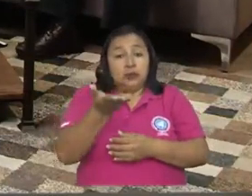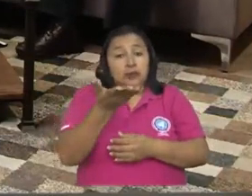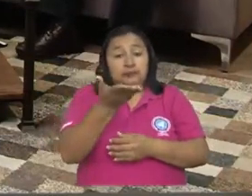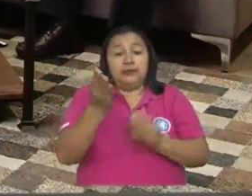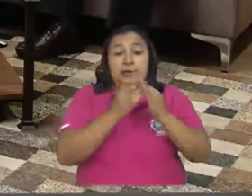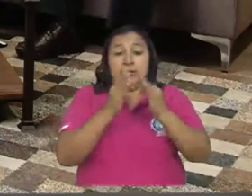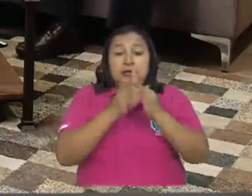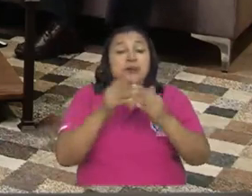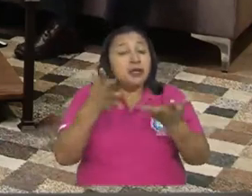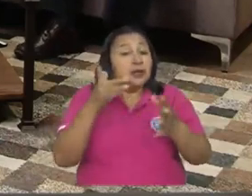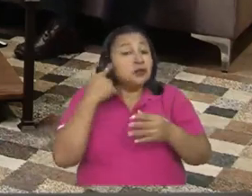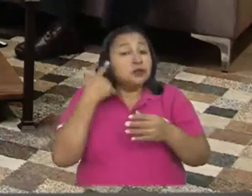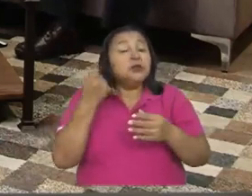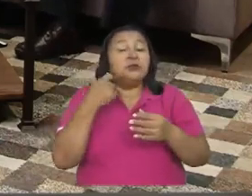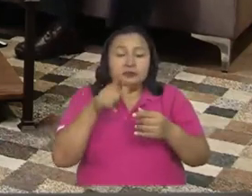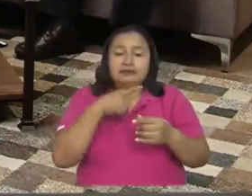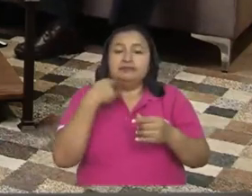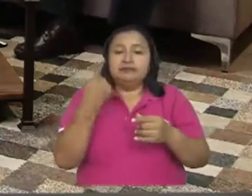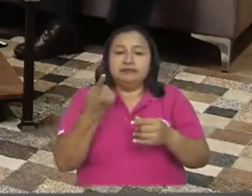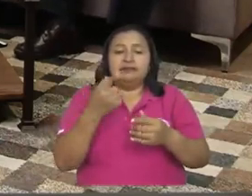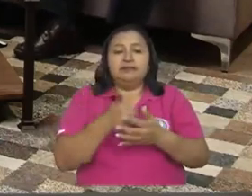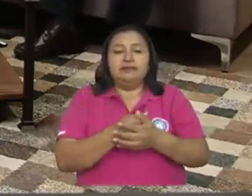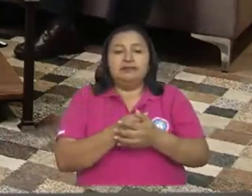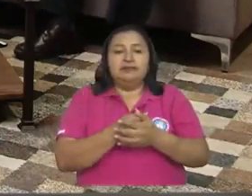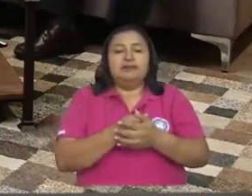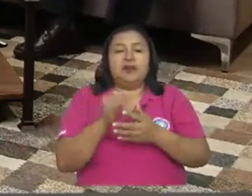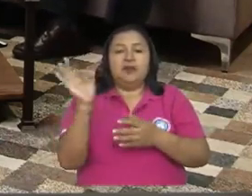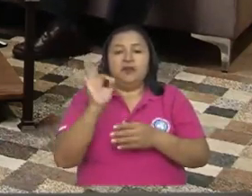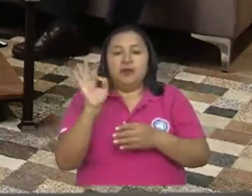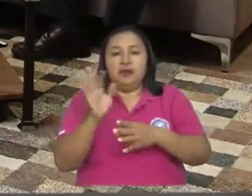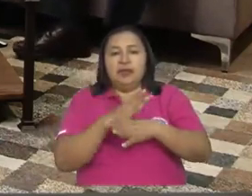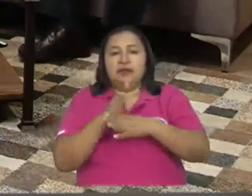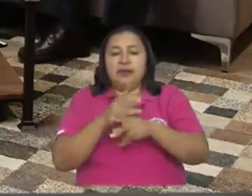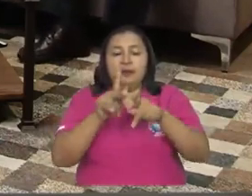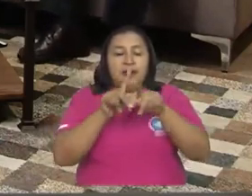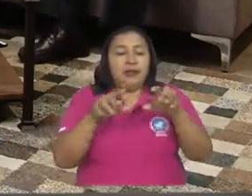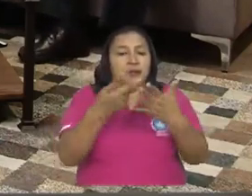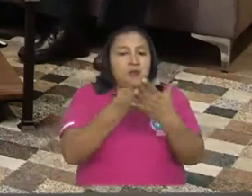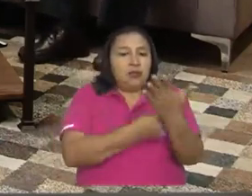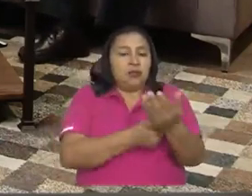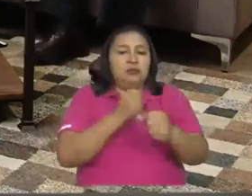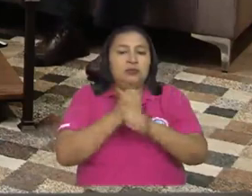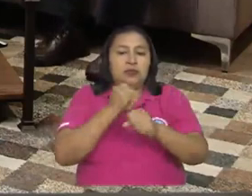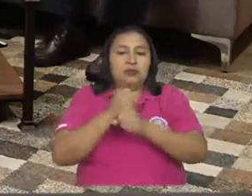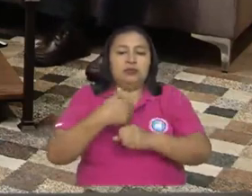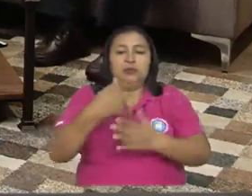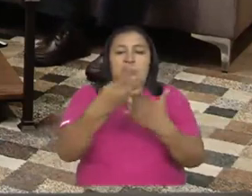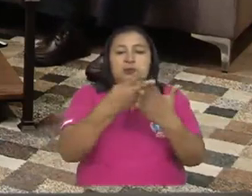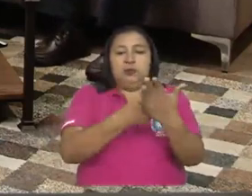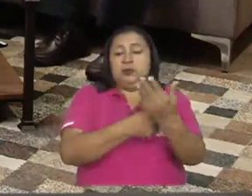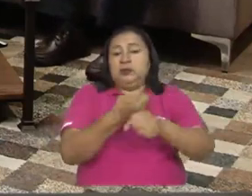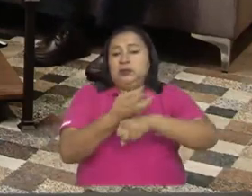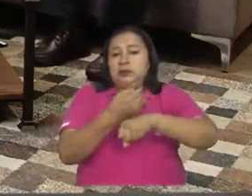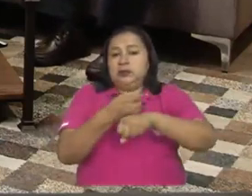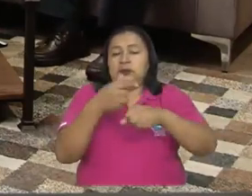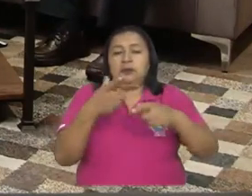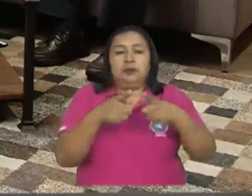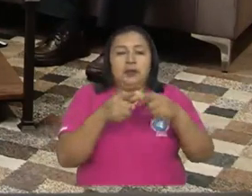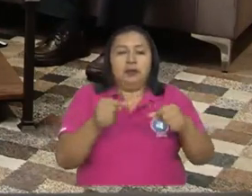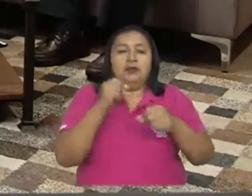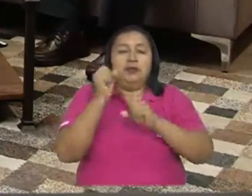pues ahí lo escuchó precisamente métodos y formas, planes y proyectos de ejecución del presupuesto de la Alcaldía de Managua para el